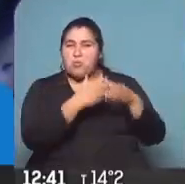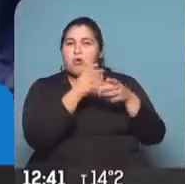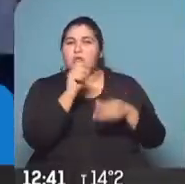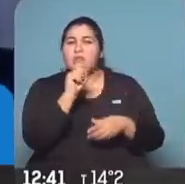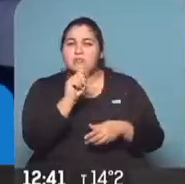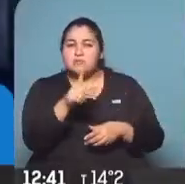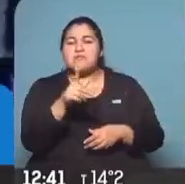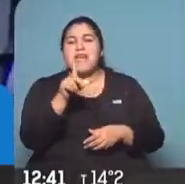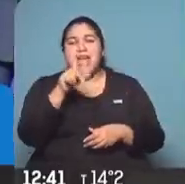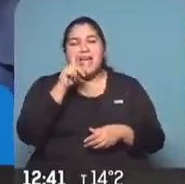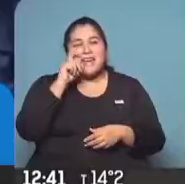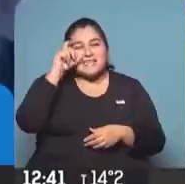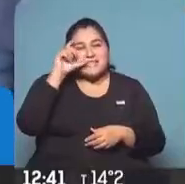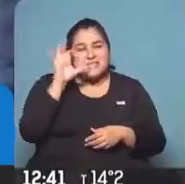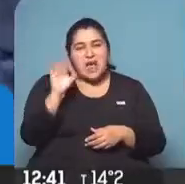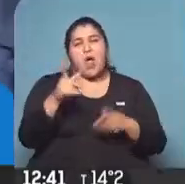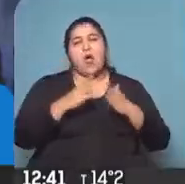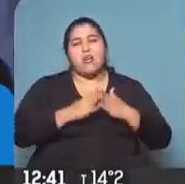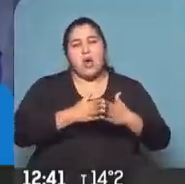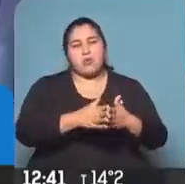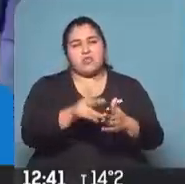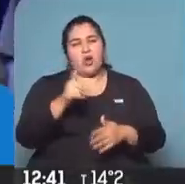el liceo aeronáutico movilidad